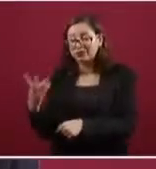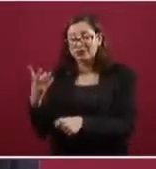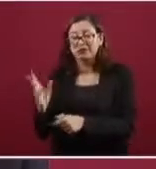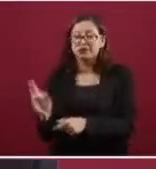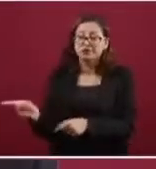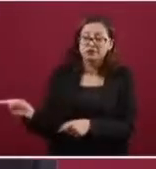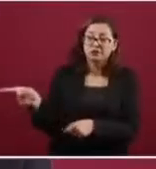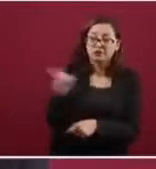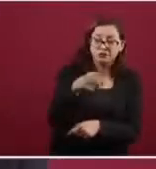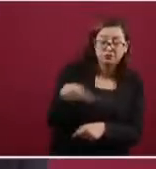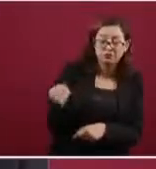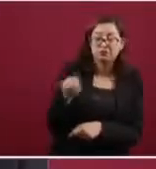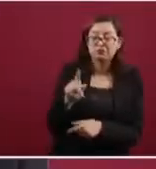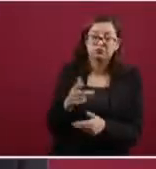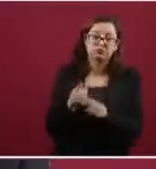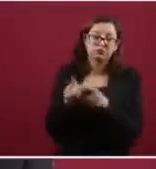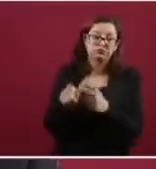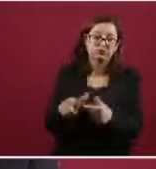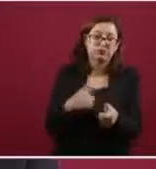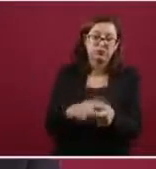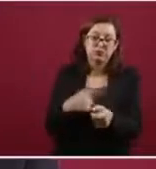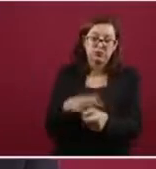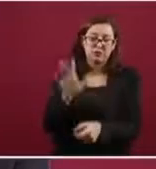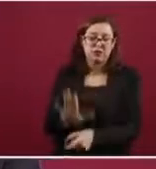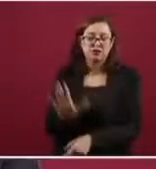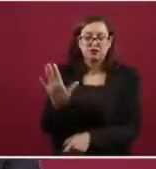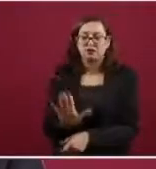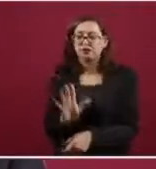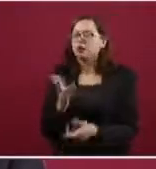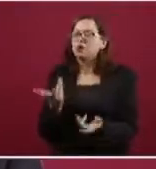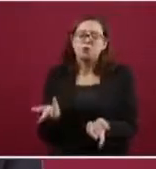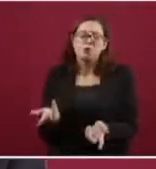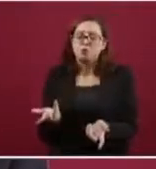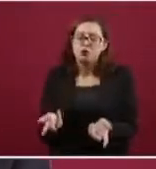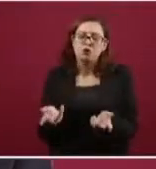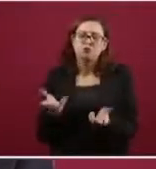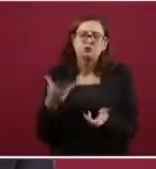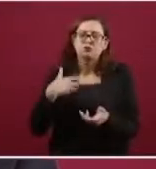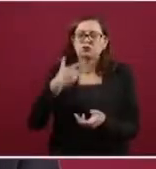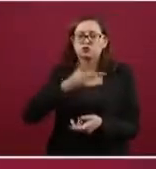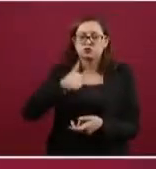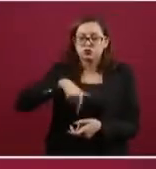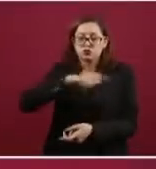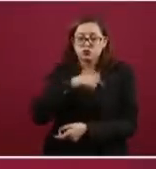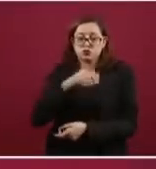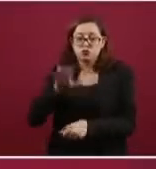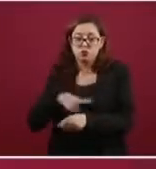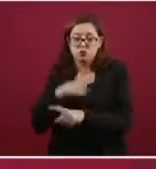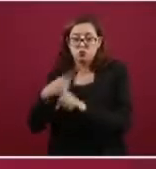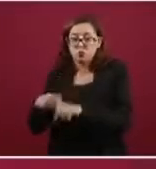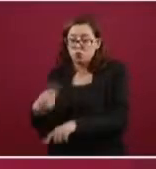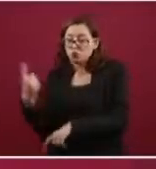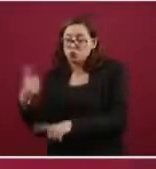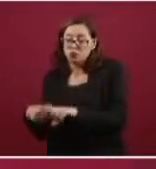es resolver de fondo. Sí ha habido compensaciones a varios miles de casos individuales, pero